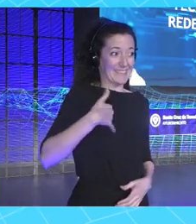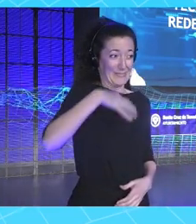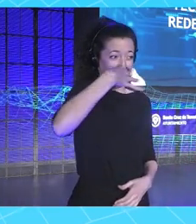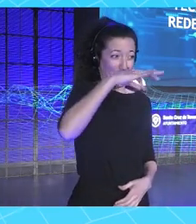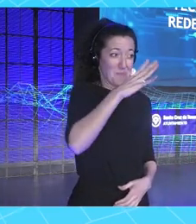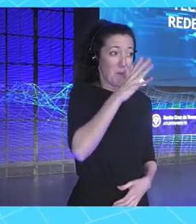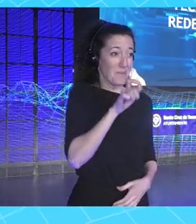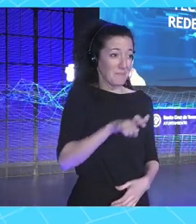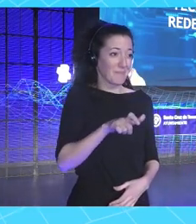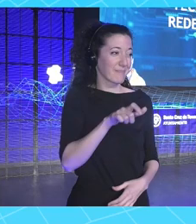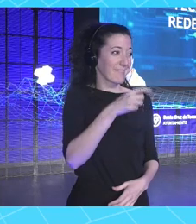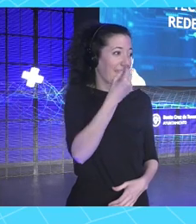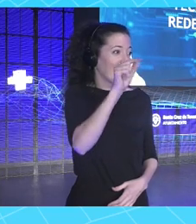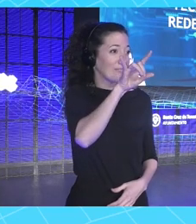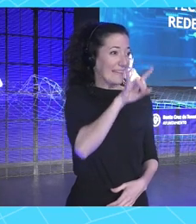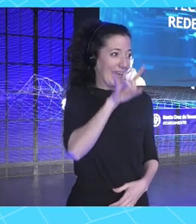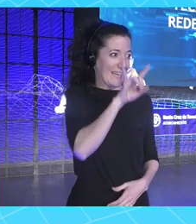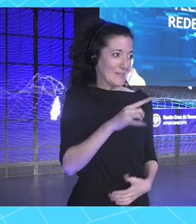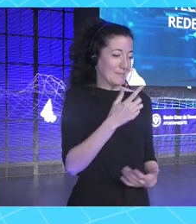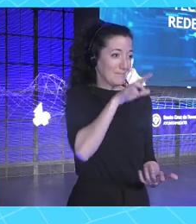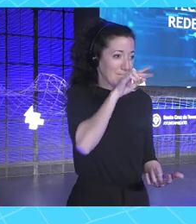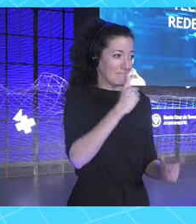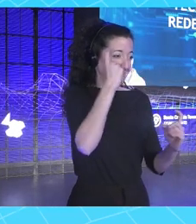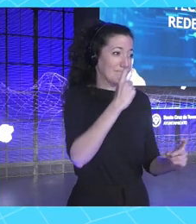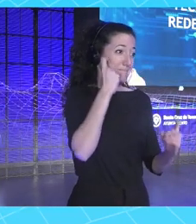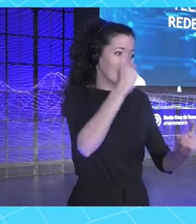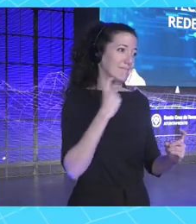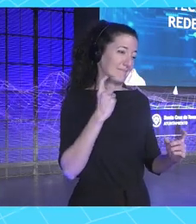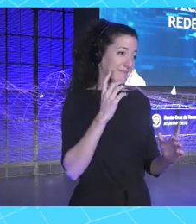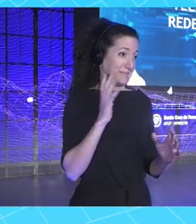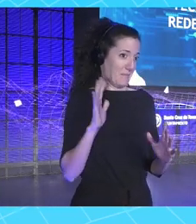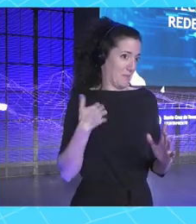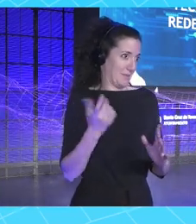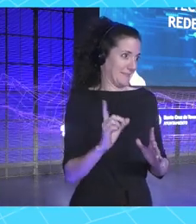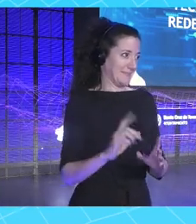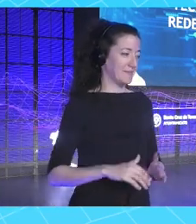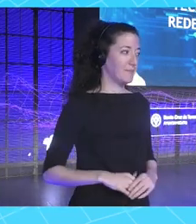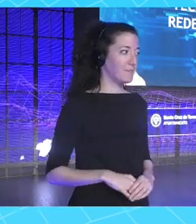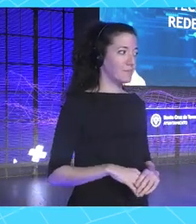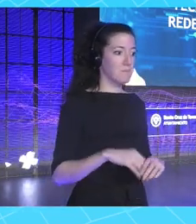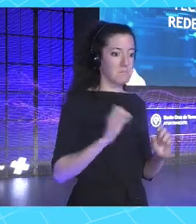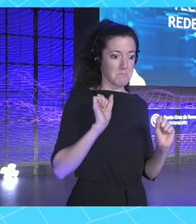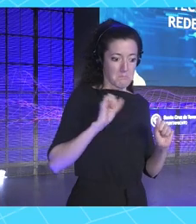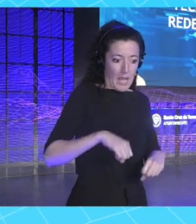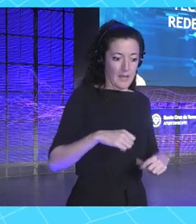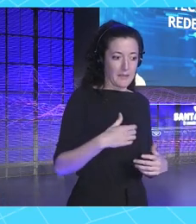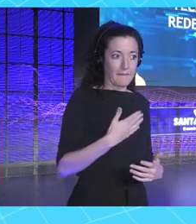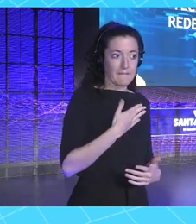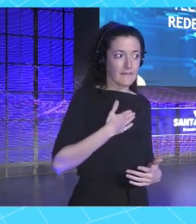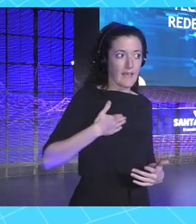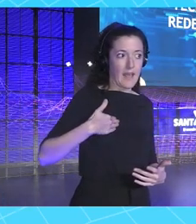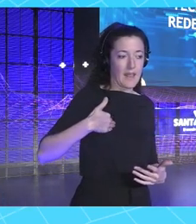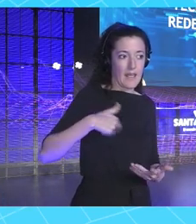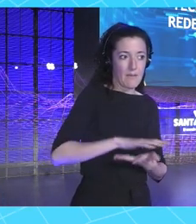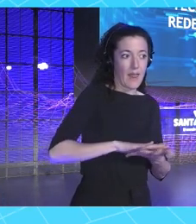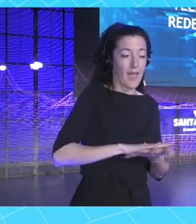entonces nosotros lo tengas no lo tengas en cuenta y yo le digo vale que quieres Qué quieres de qué quieres que hable dice no